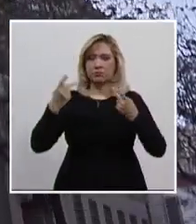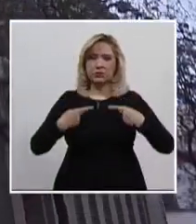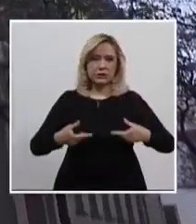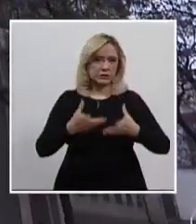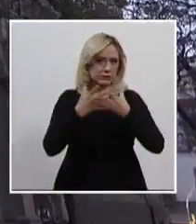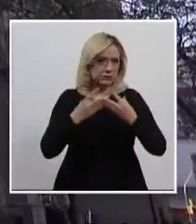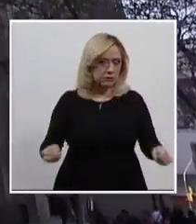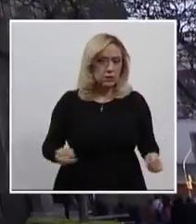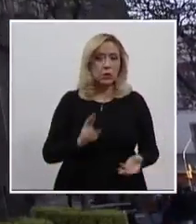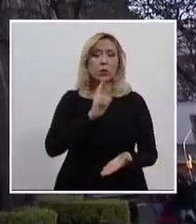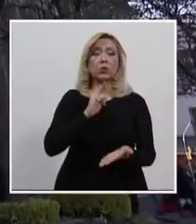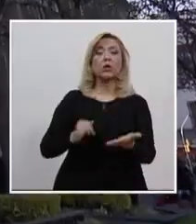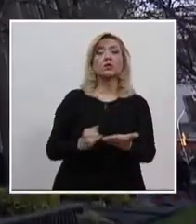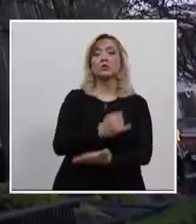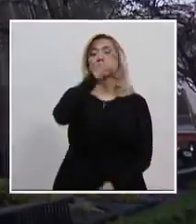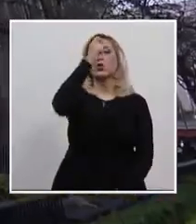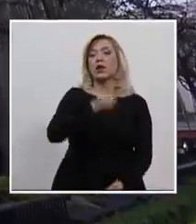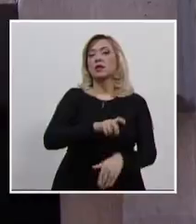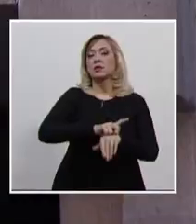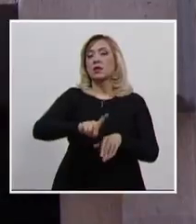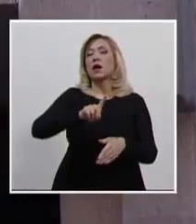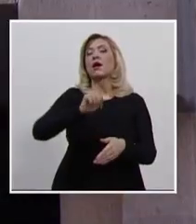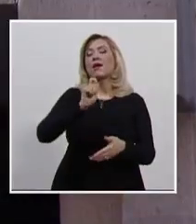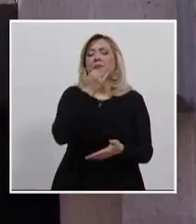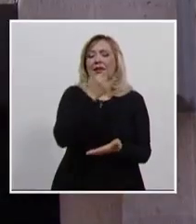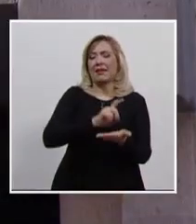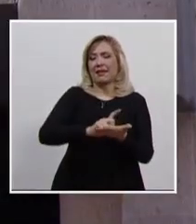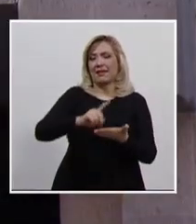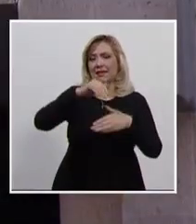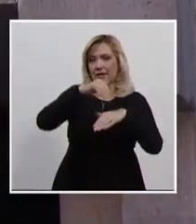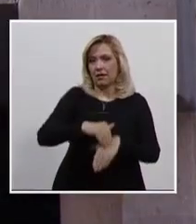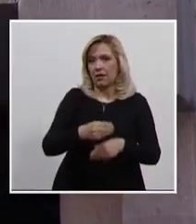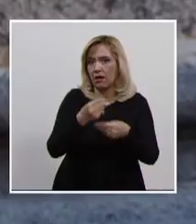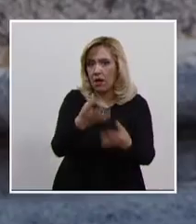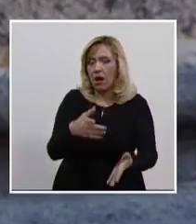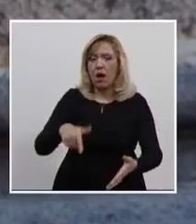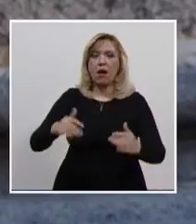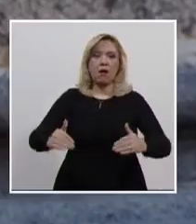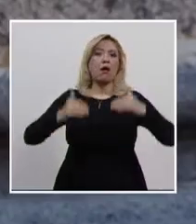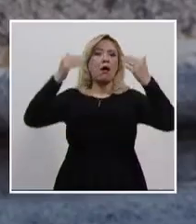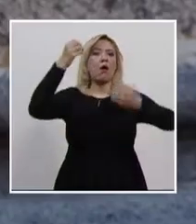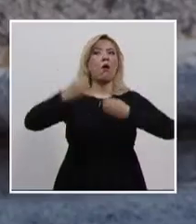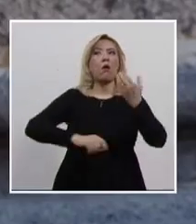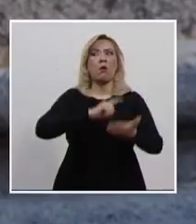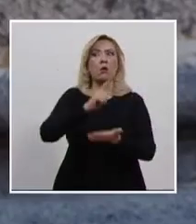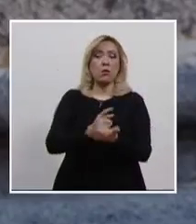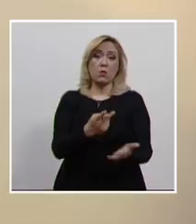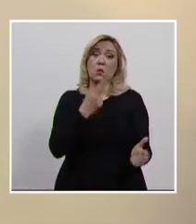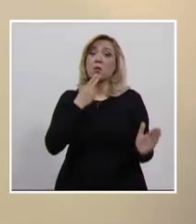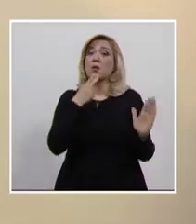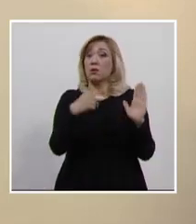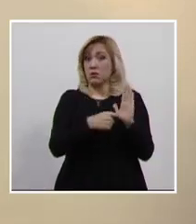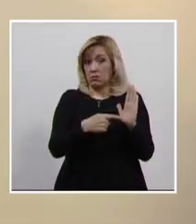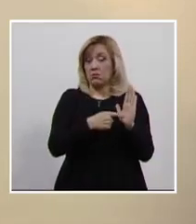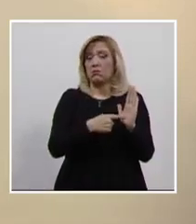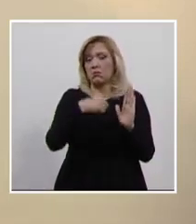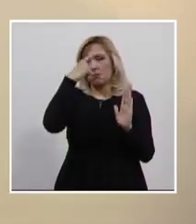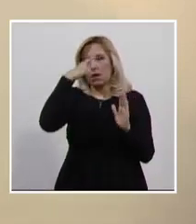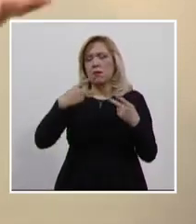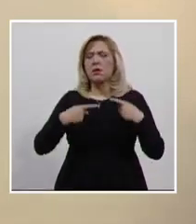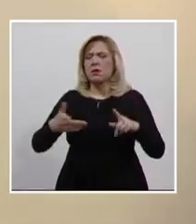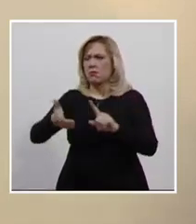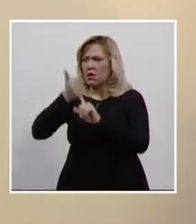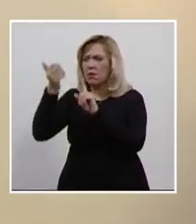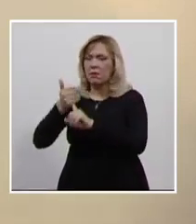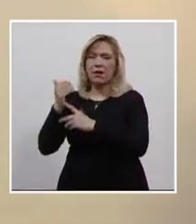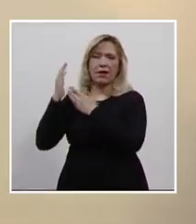La jurisprudencia de la Suprema Corte hace del amparo una herramienta útil contra la desaparición forzada. De acuerdo con Luis Eliud Tapia,